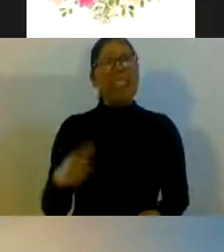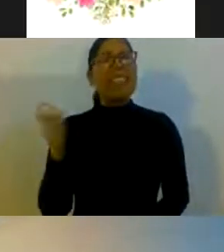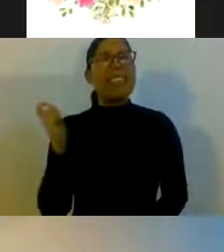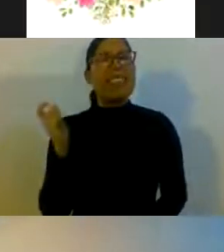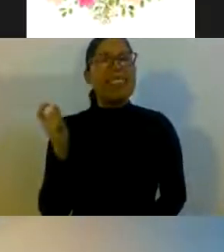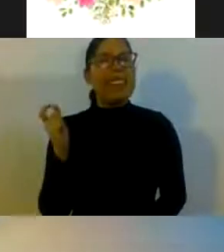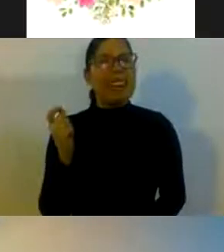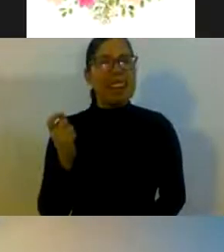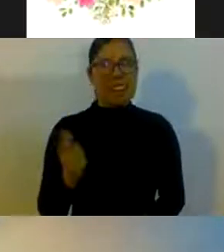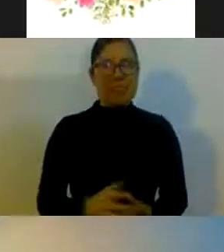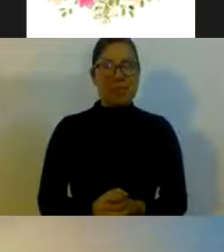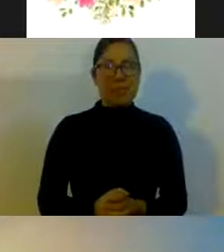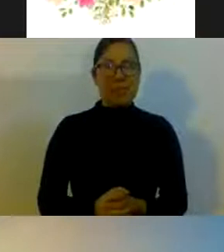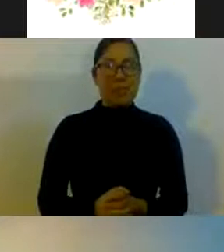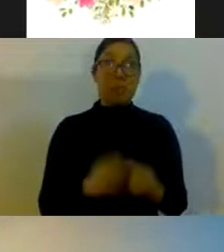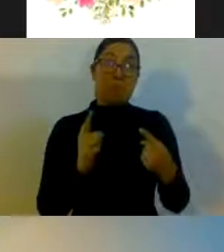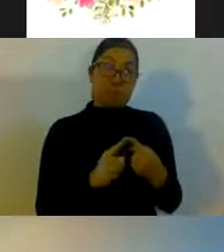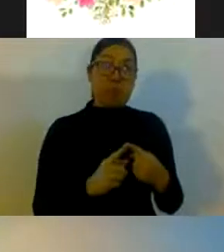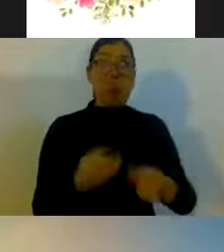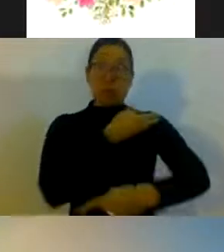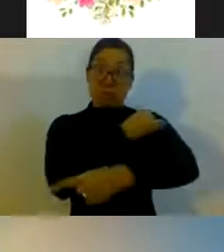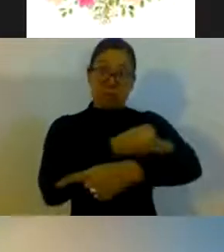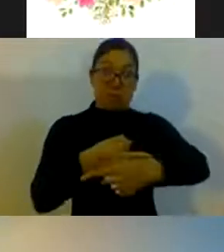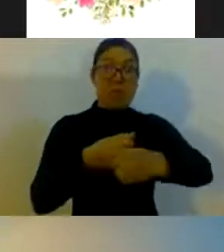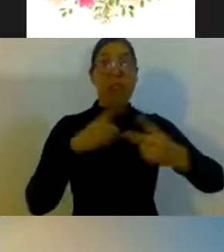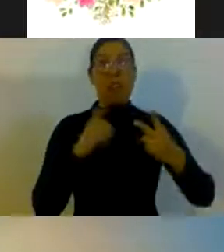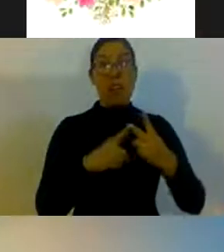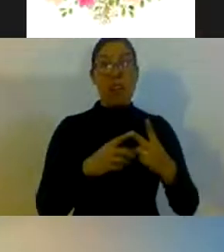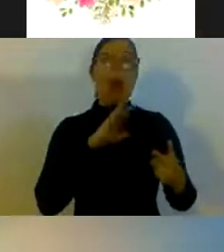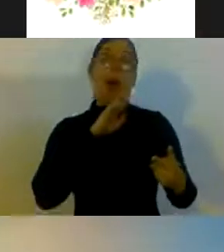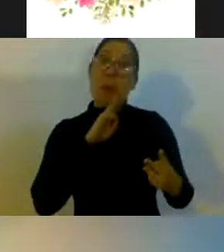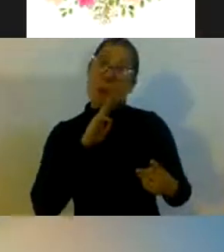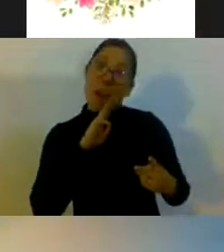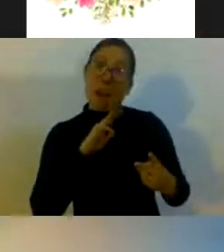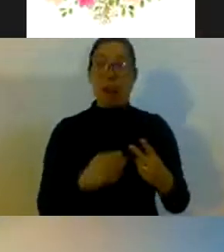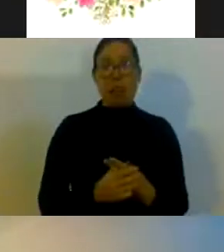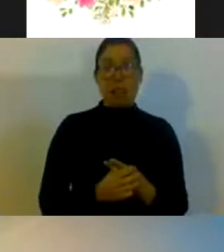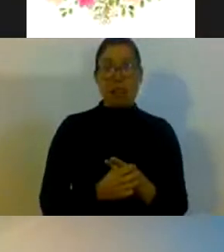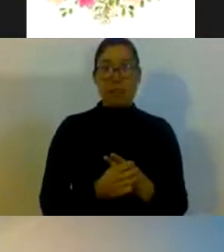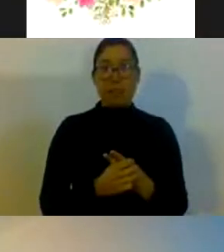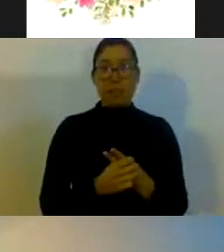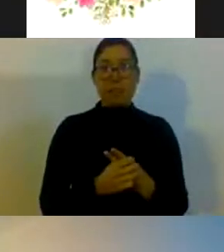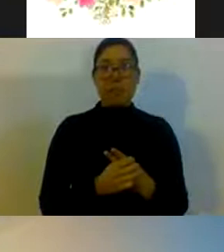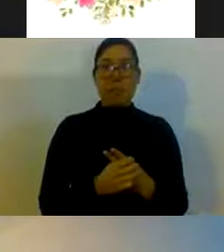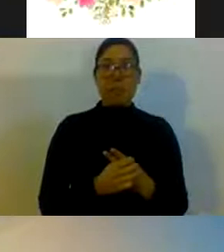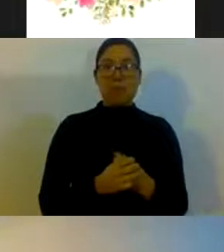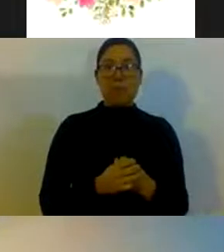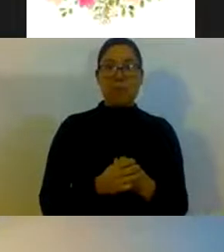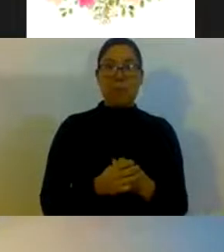¿Tu familia? La mamá. ¿Y cómo? La mamá casi siempre. ¿Y cómo